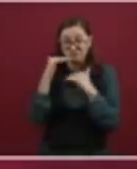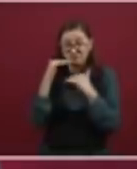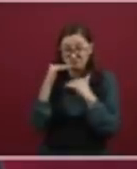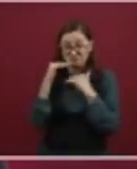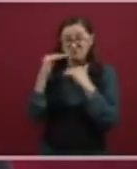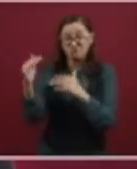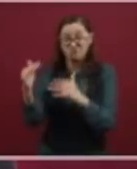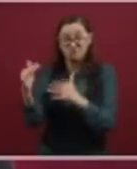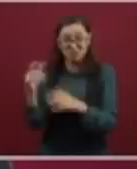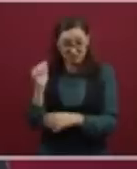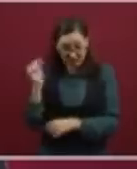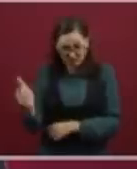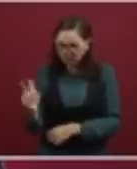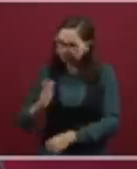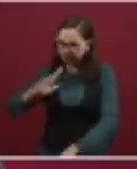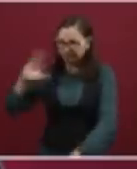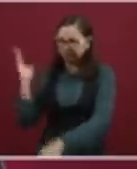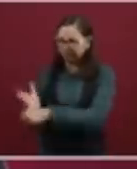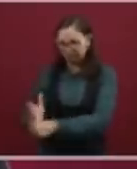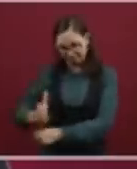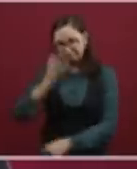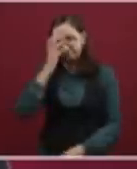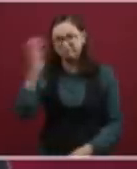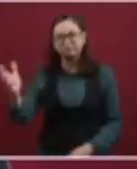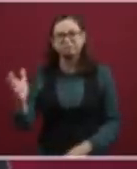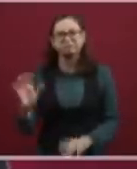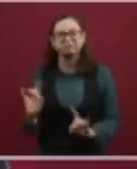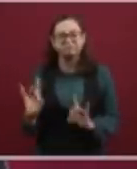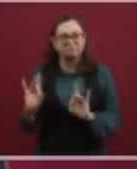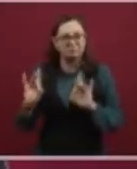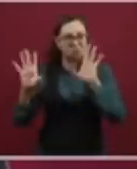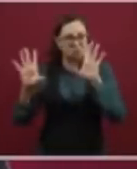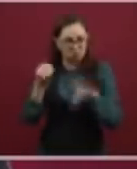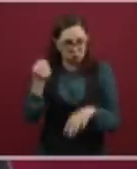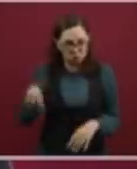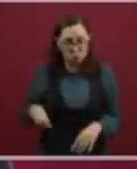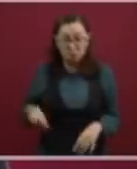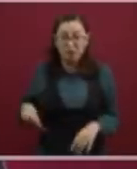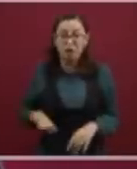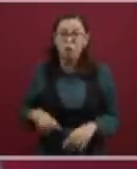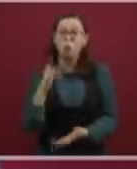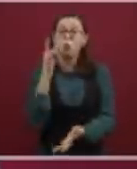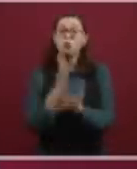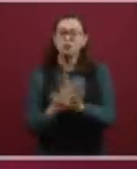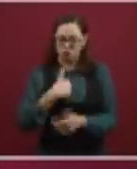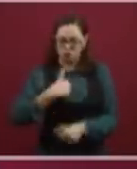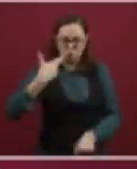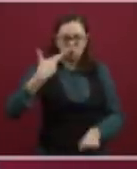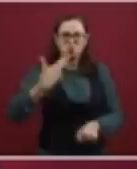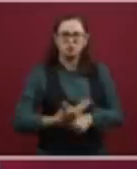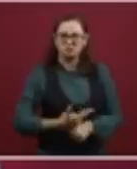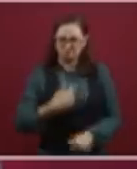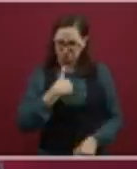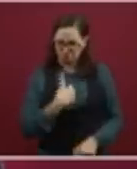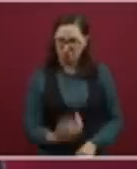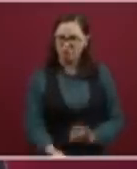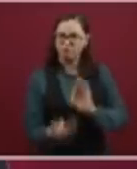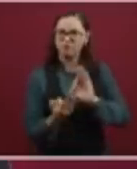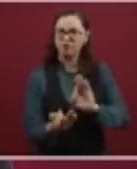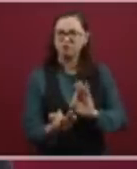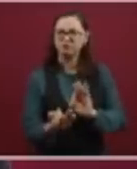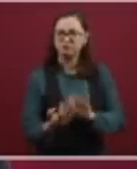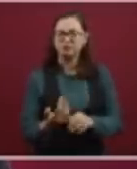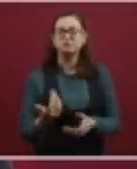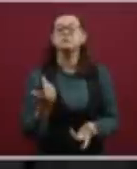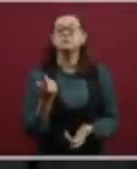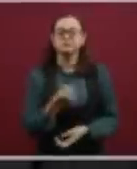solo me hago cargo de Jesús Ernesto, porque es menor de edad. Yo no